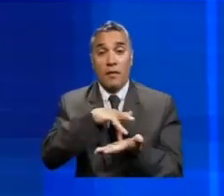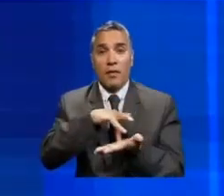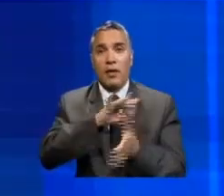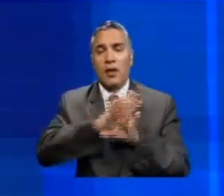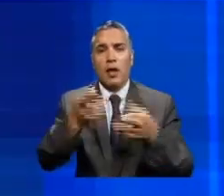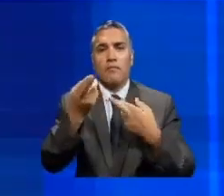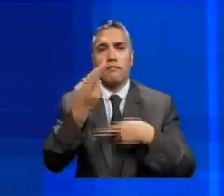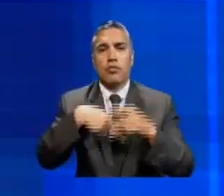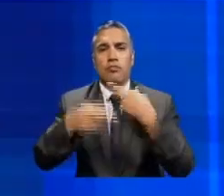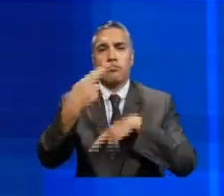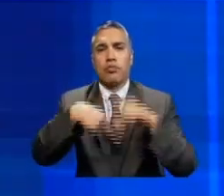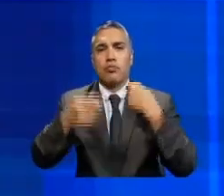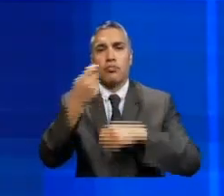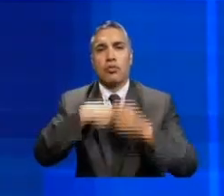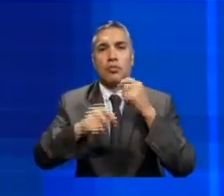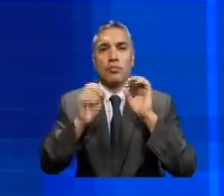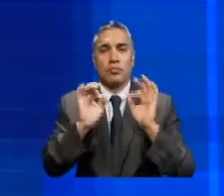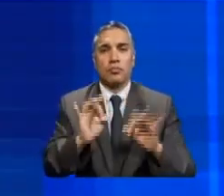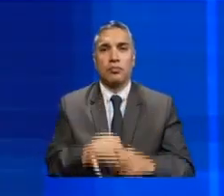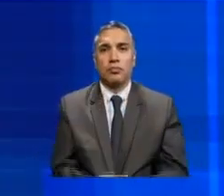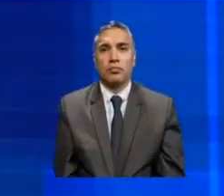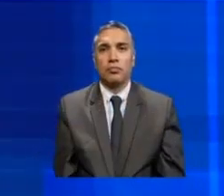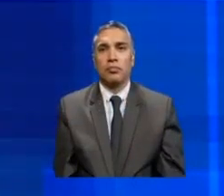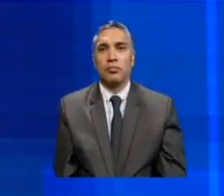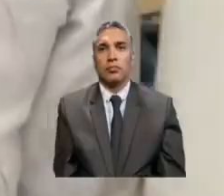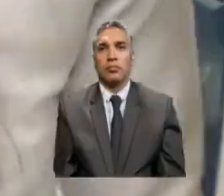están comercializando estos insumos.